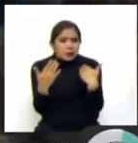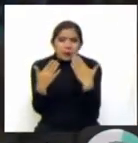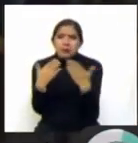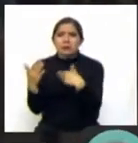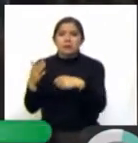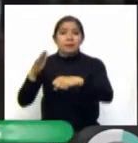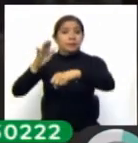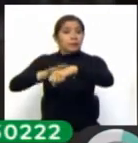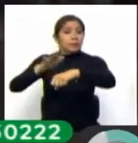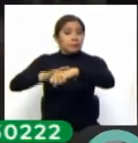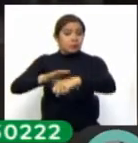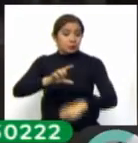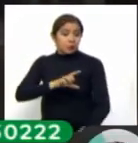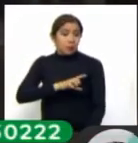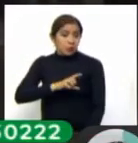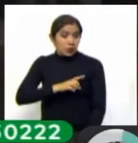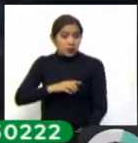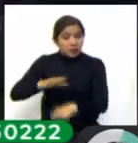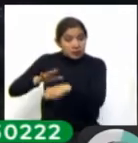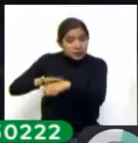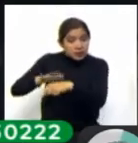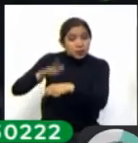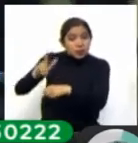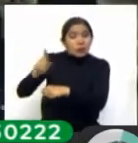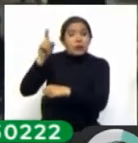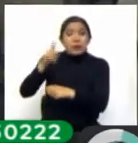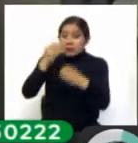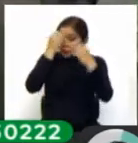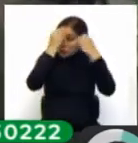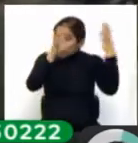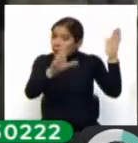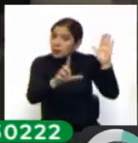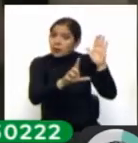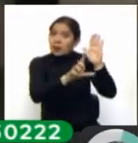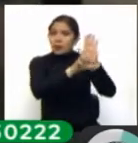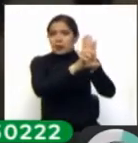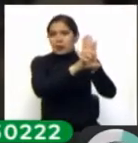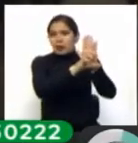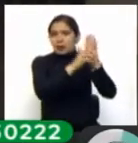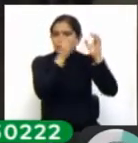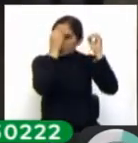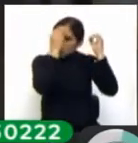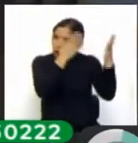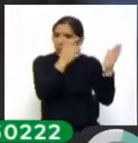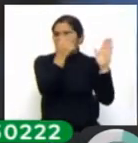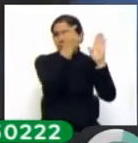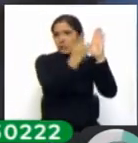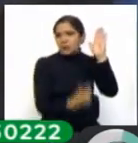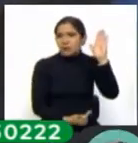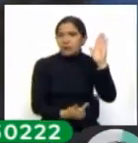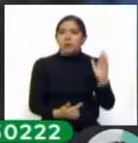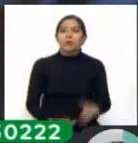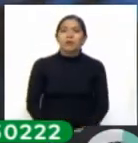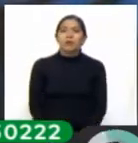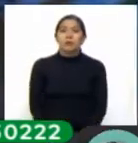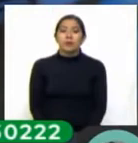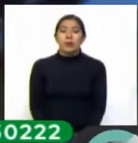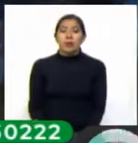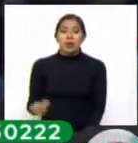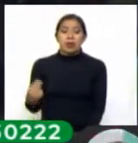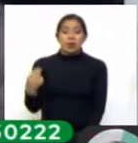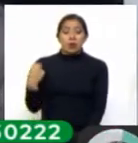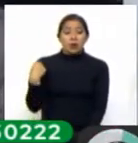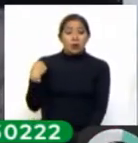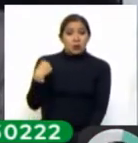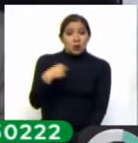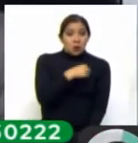la policía su accionar, el mismo que debe ser según la ley orgánica y las normativas disciplinarias. Nosotros hemos